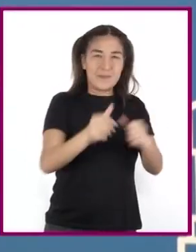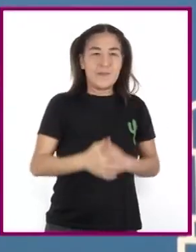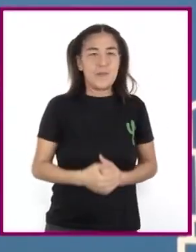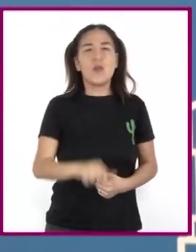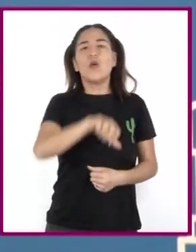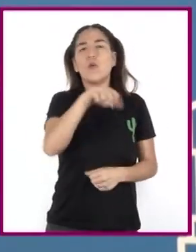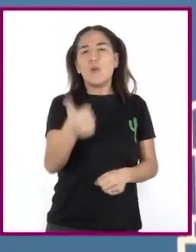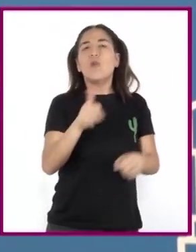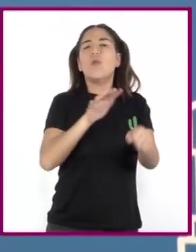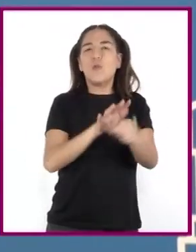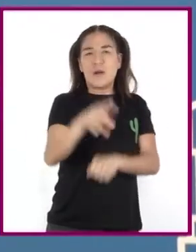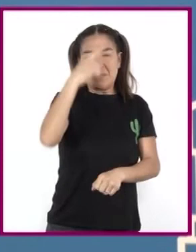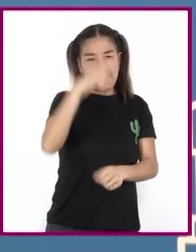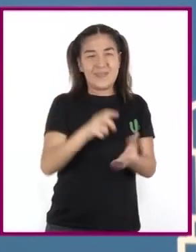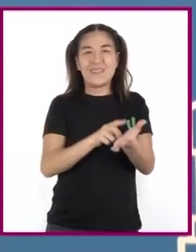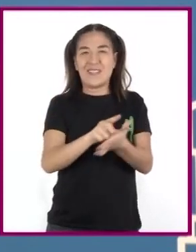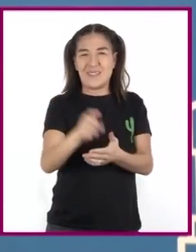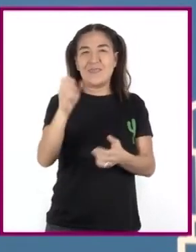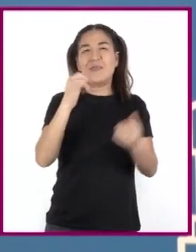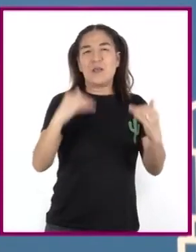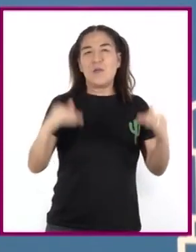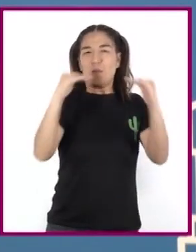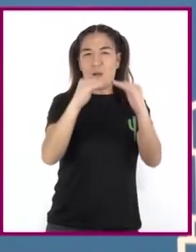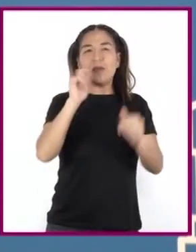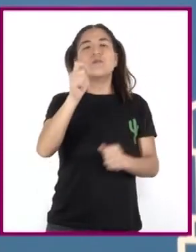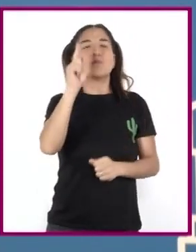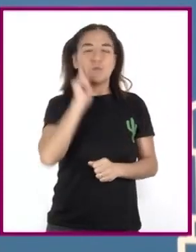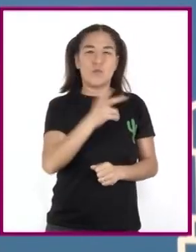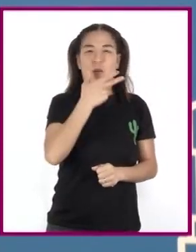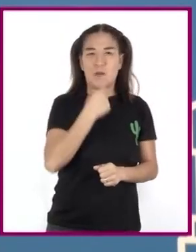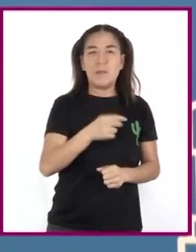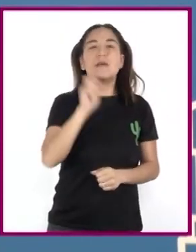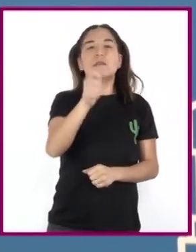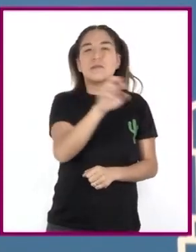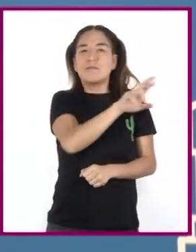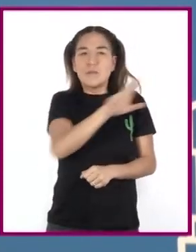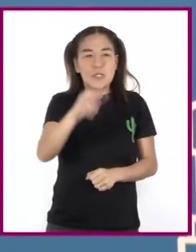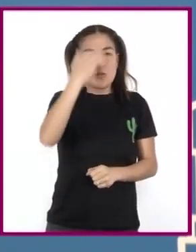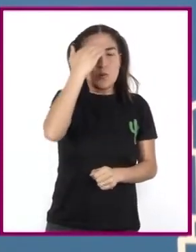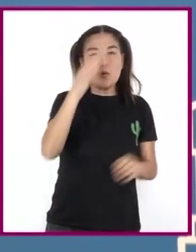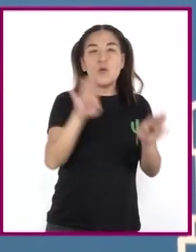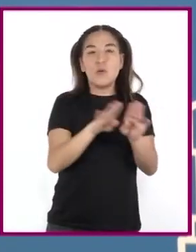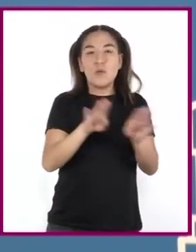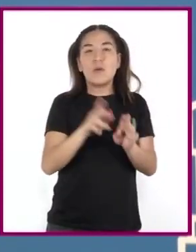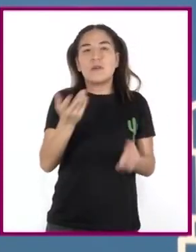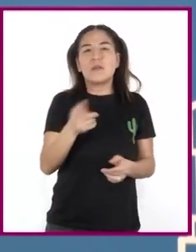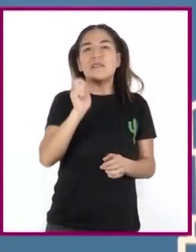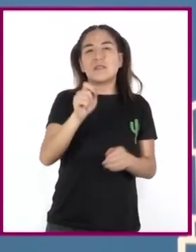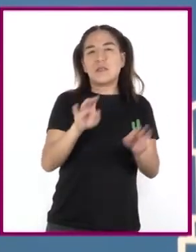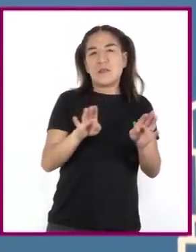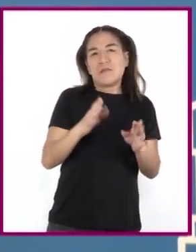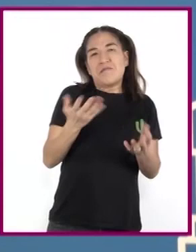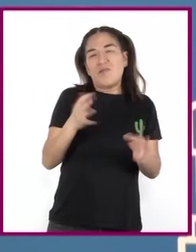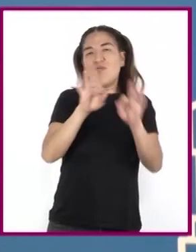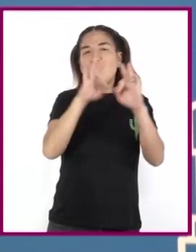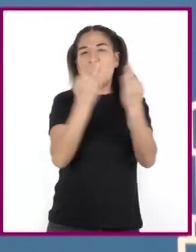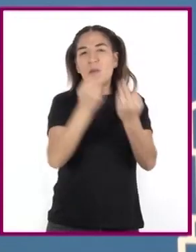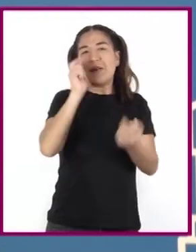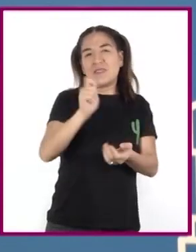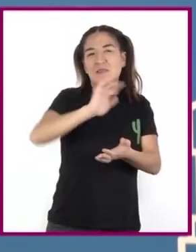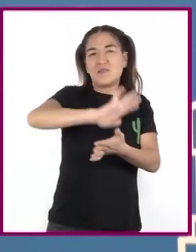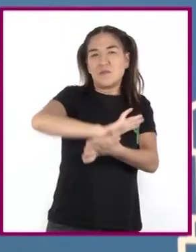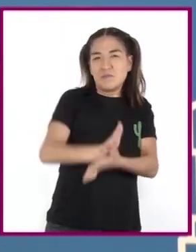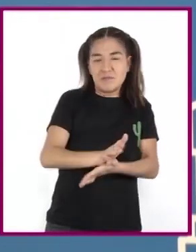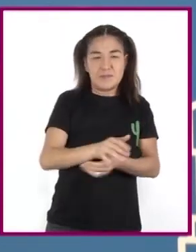para exigir el derecho a la igualdad, entre ellas la de género, es reconocer si se están siendo víctima o objeto de alguna forma de